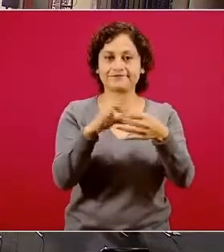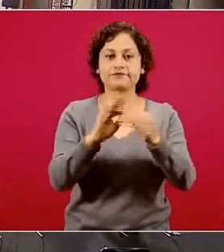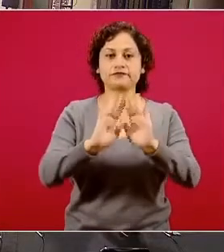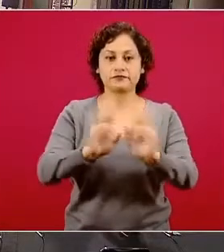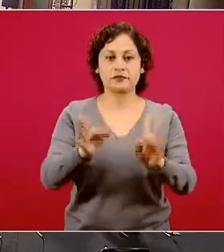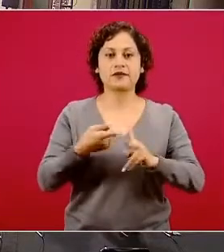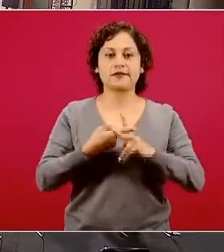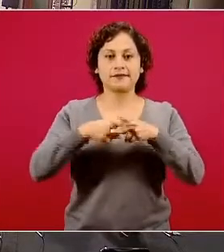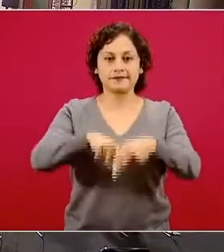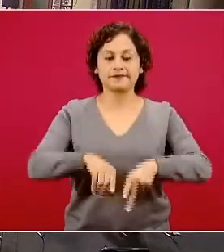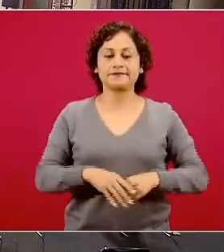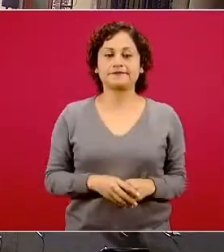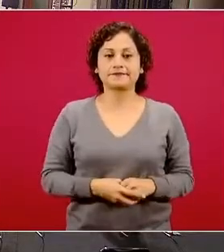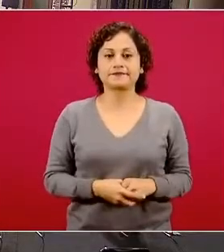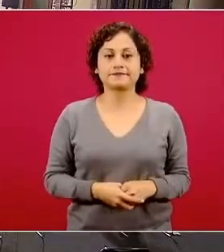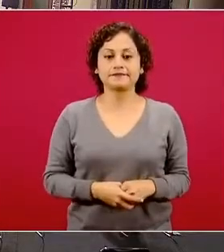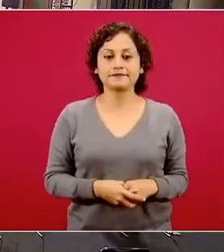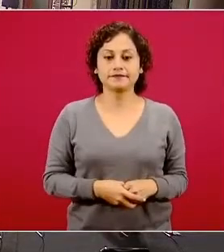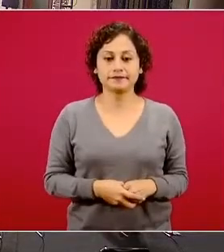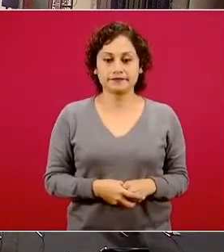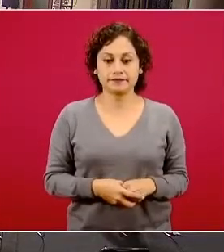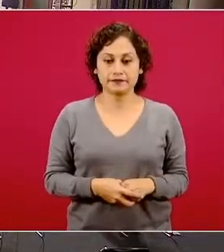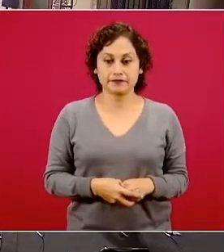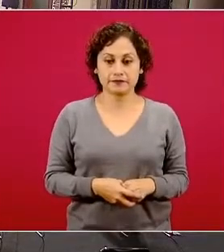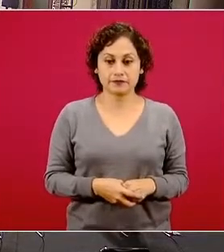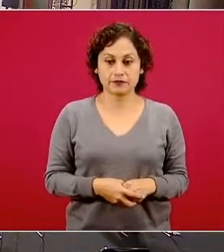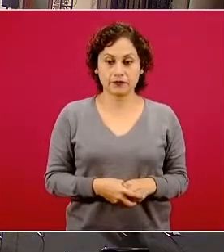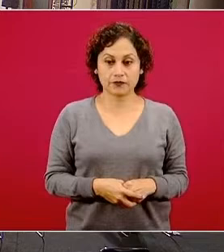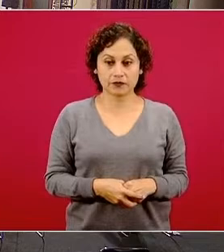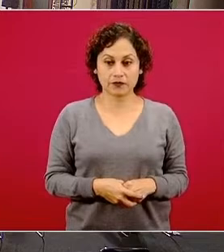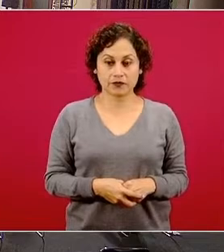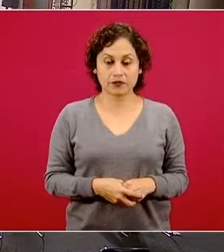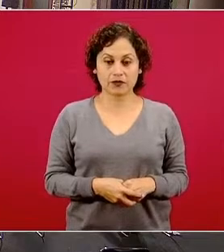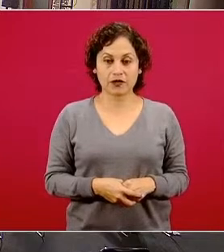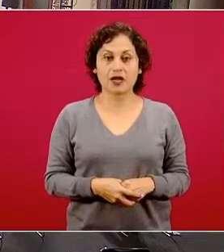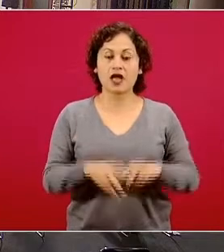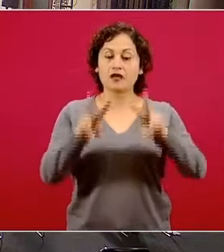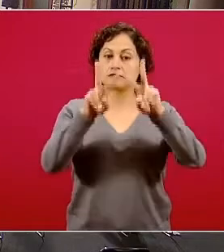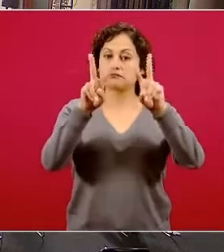empezar con el informe técnico.